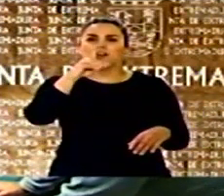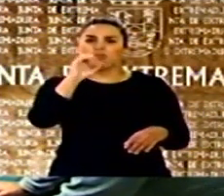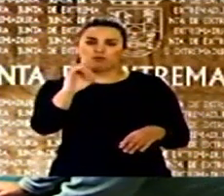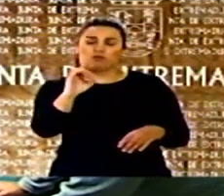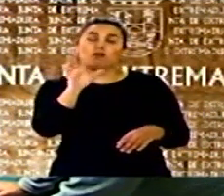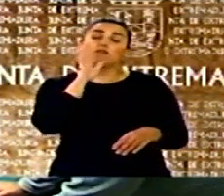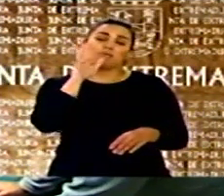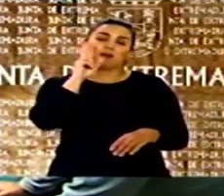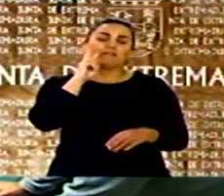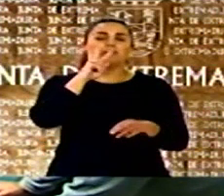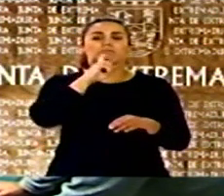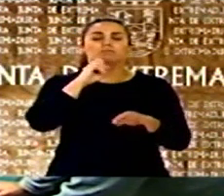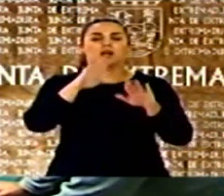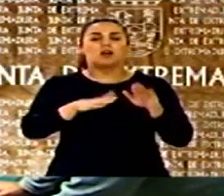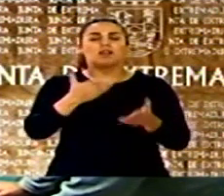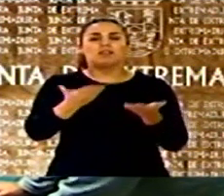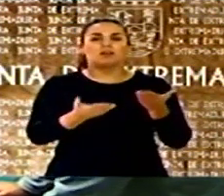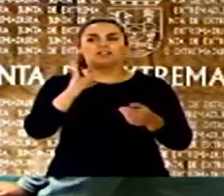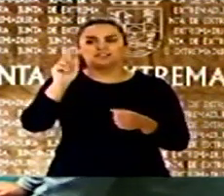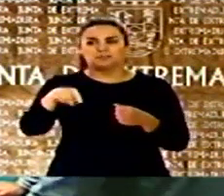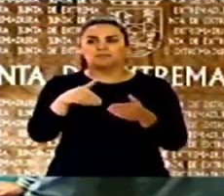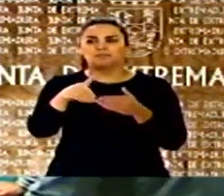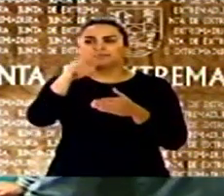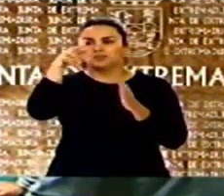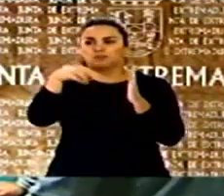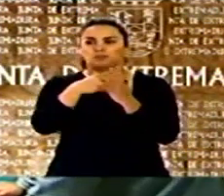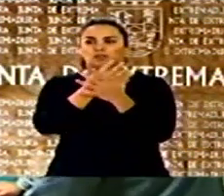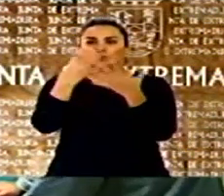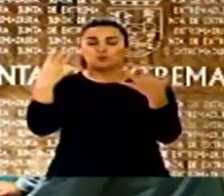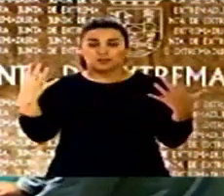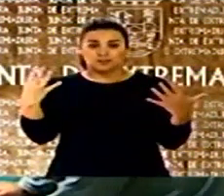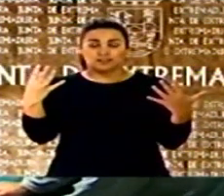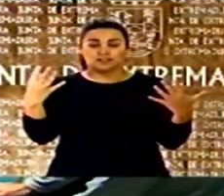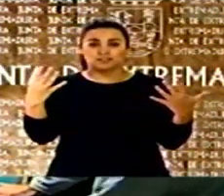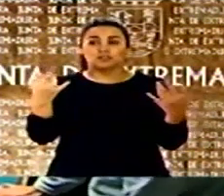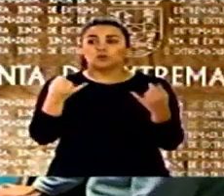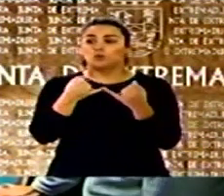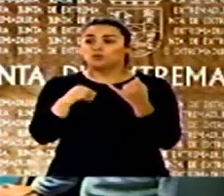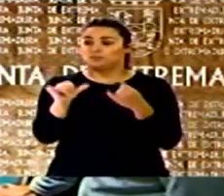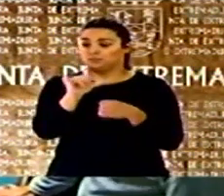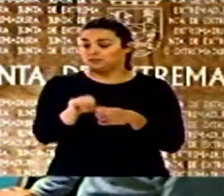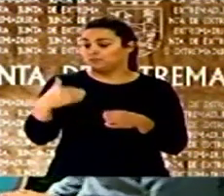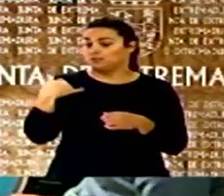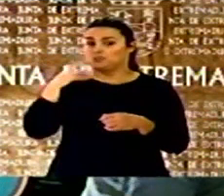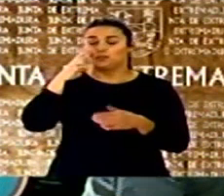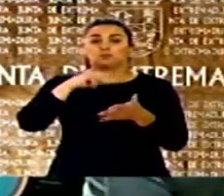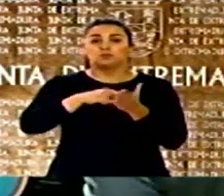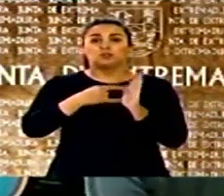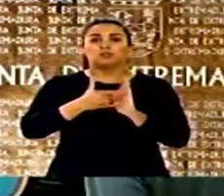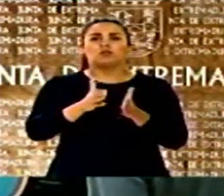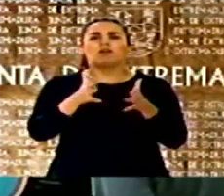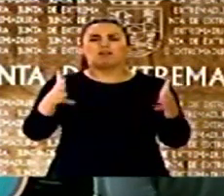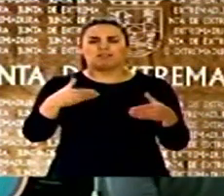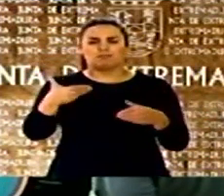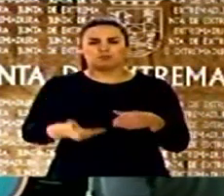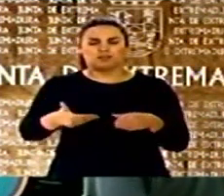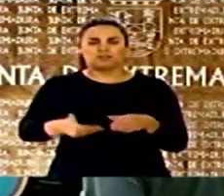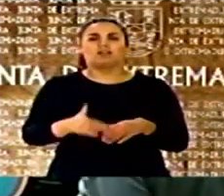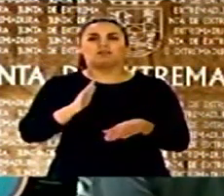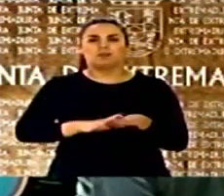2019, porque dejaríamos a una parte importante de la población sin medicamentos. Entonces, desde el realismo, pues yo creo que se pueden llegar a acuerdos, ¿no?